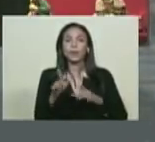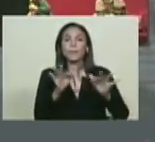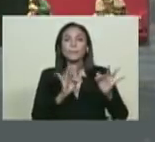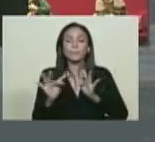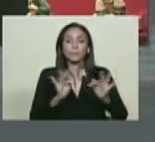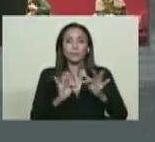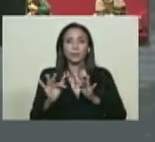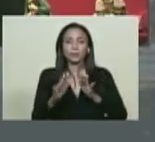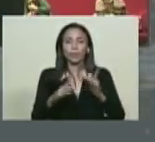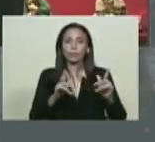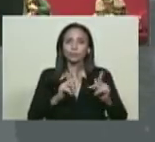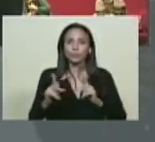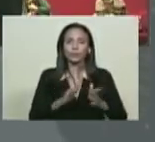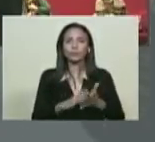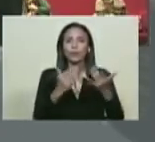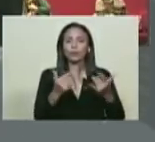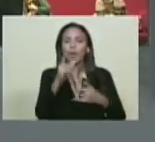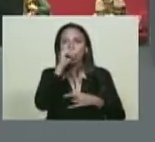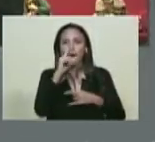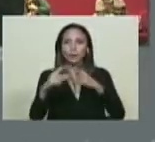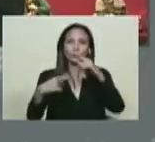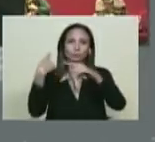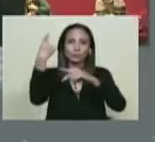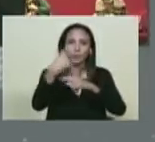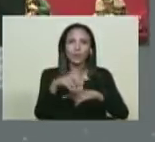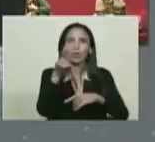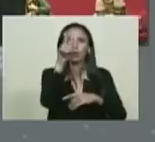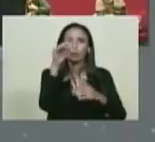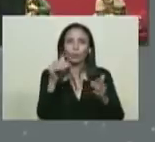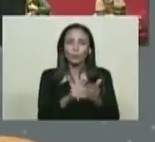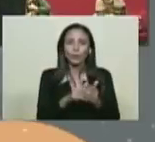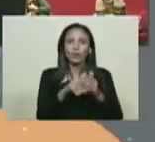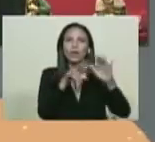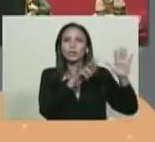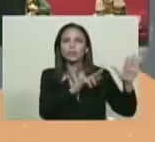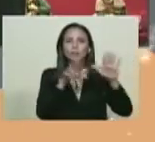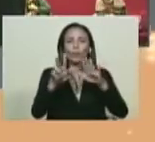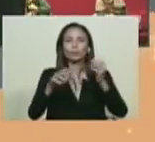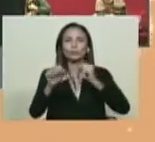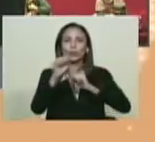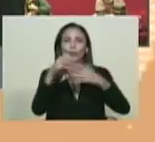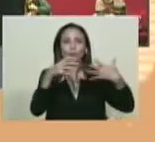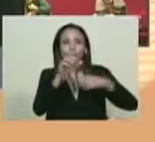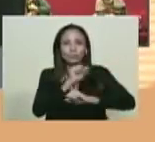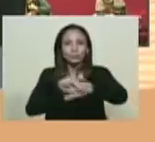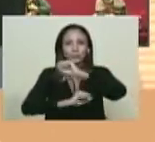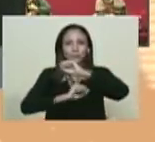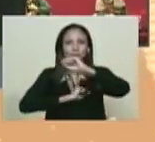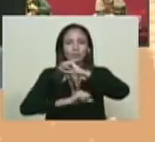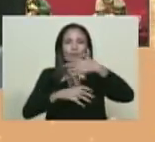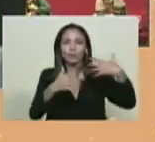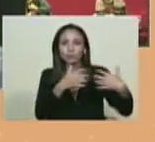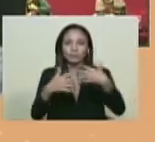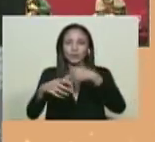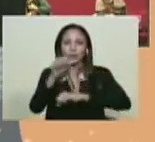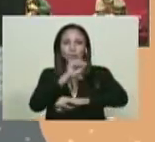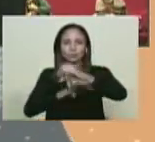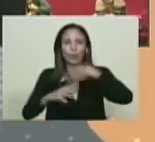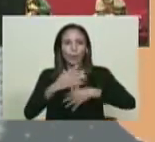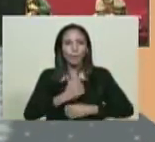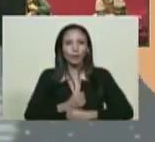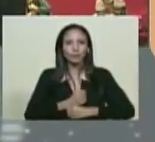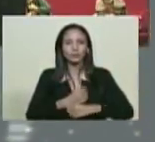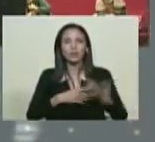Preparémonos para recibir un año 2018 de batalla, de lucha, de esperanza y de